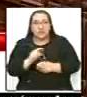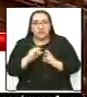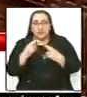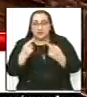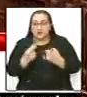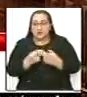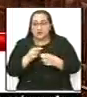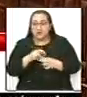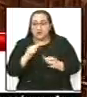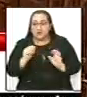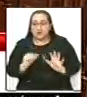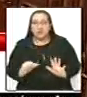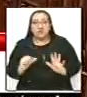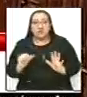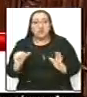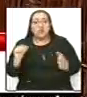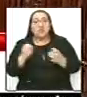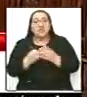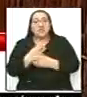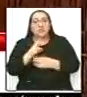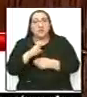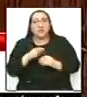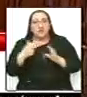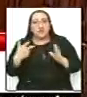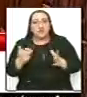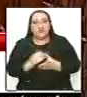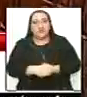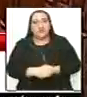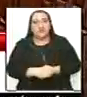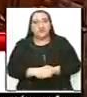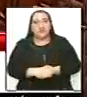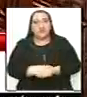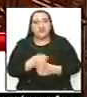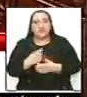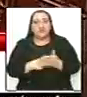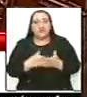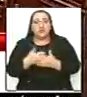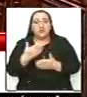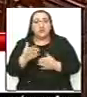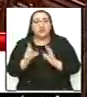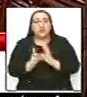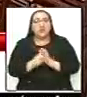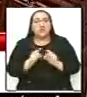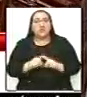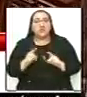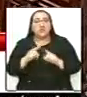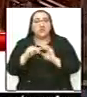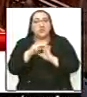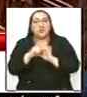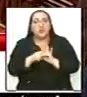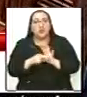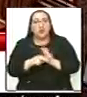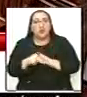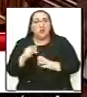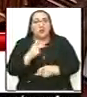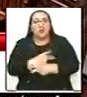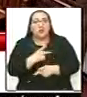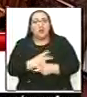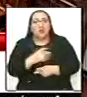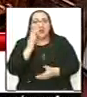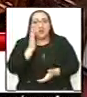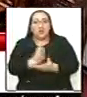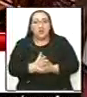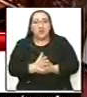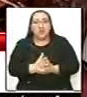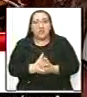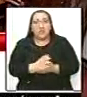sesión del Pleno del 6 de septiembre del 2018, por el que se propone la ley que fortalece diversas normas para prevenir, sancionar